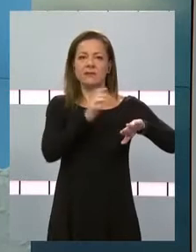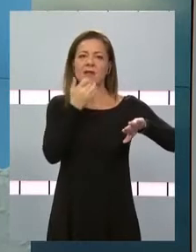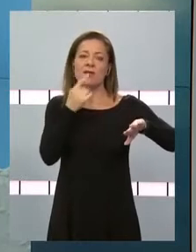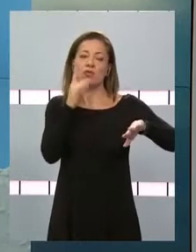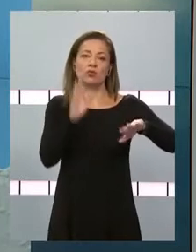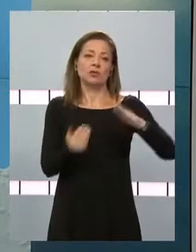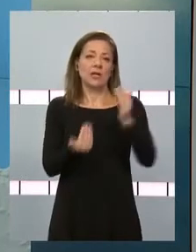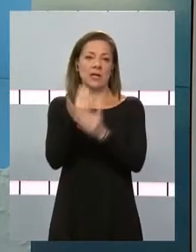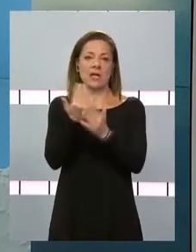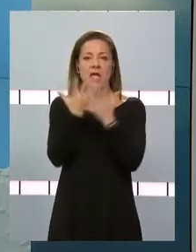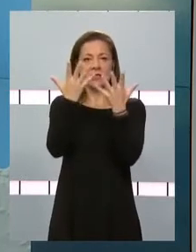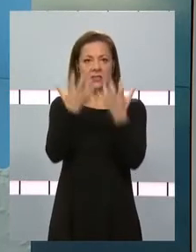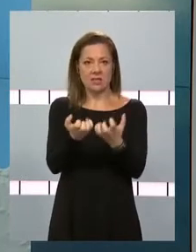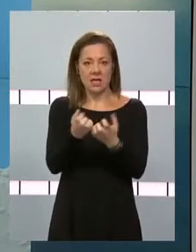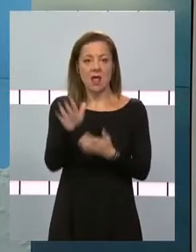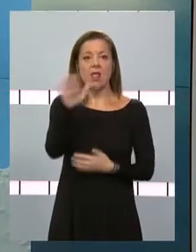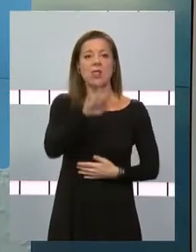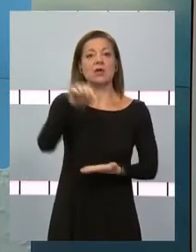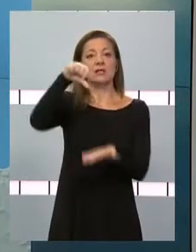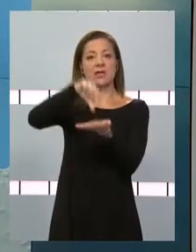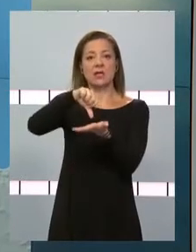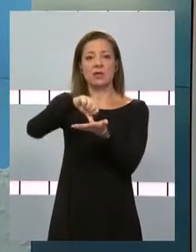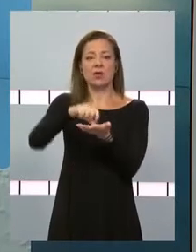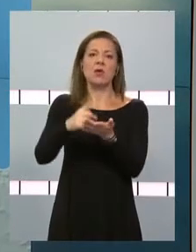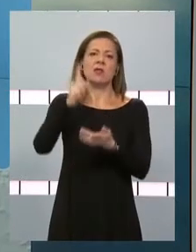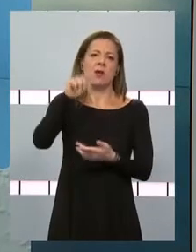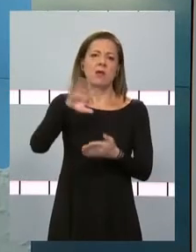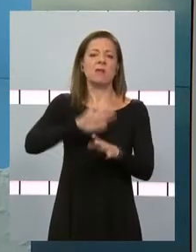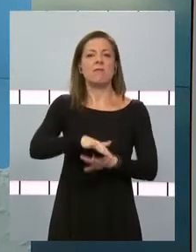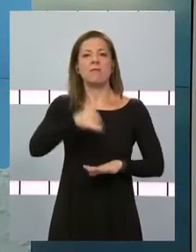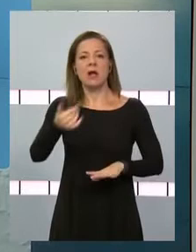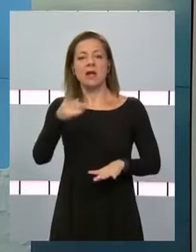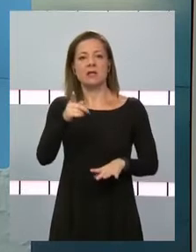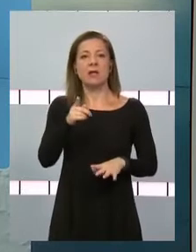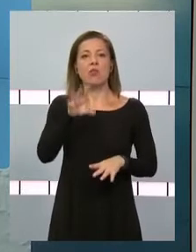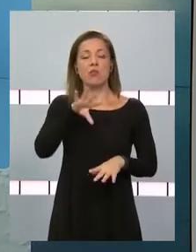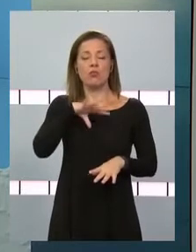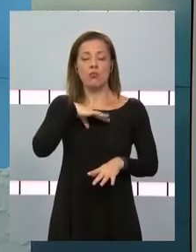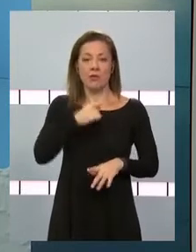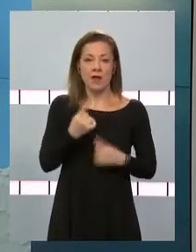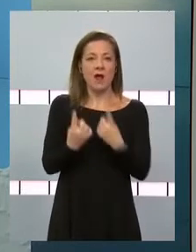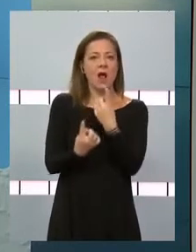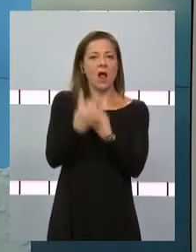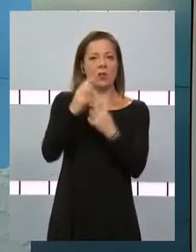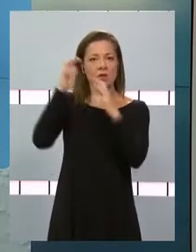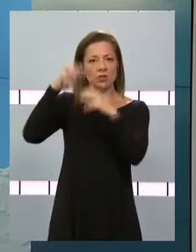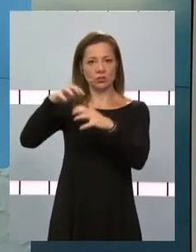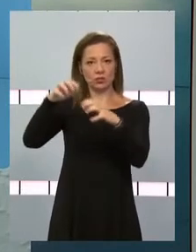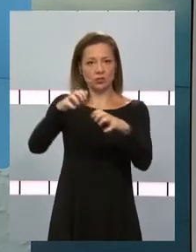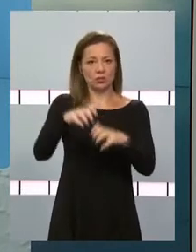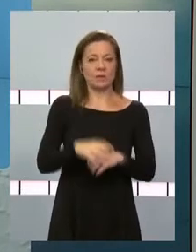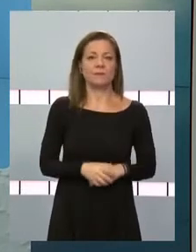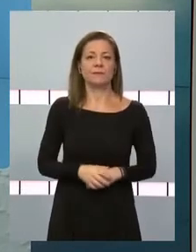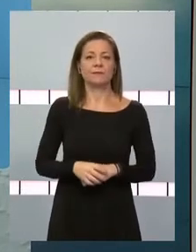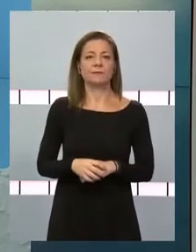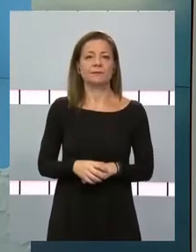jornada prácticamente seca en zonas del interior, salvo en regiones también de Baleares donde la sierra de Tramontana podrían darse algún chubasco localmente